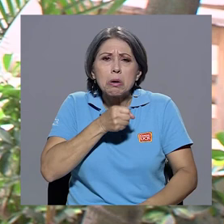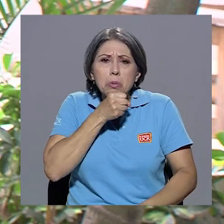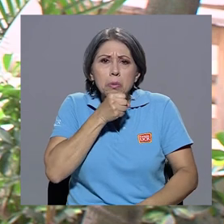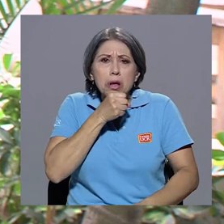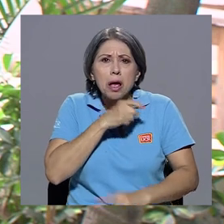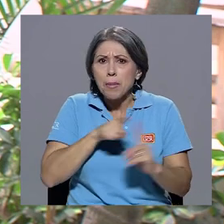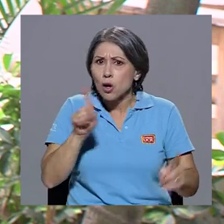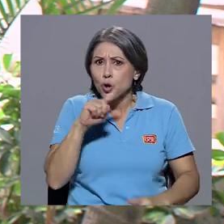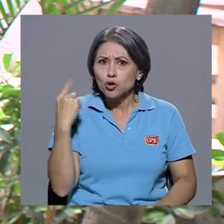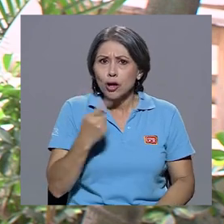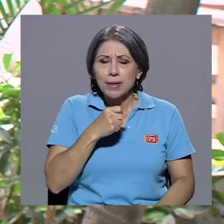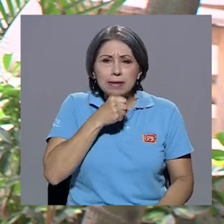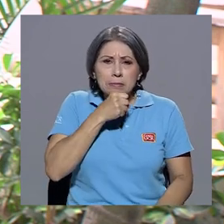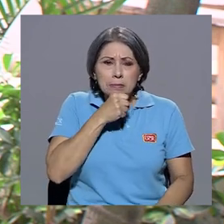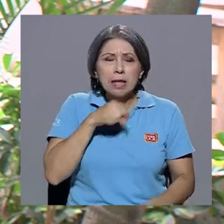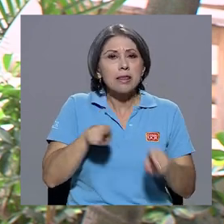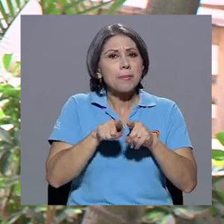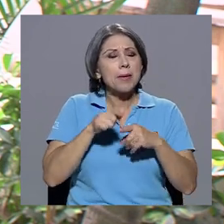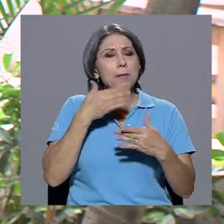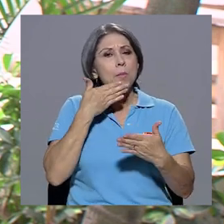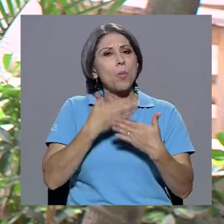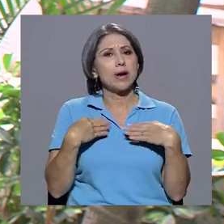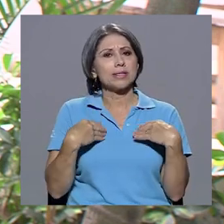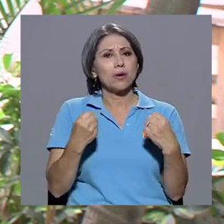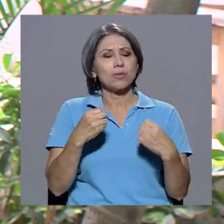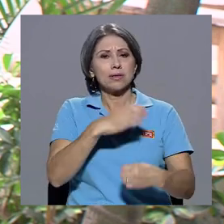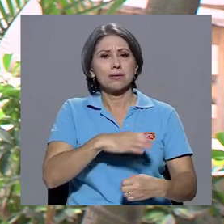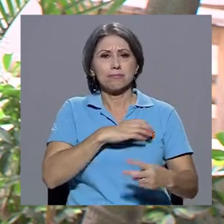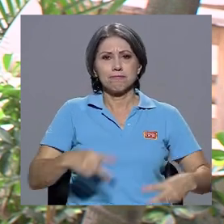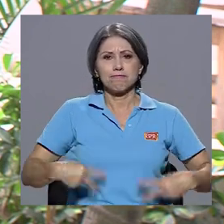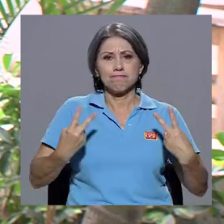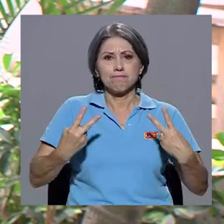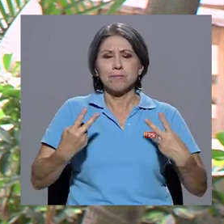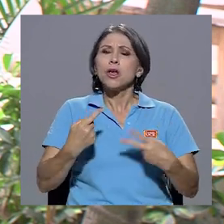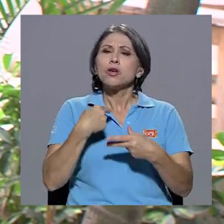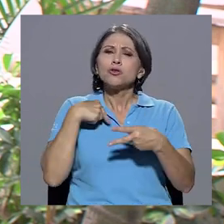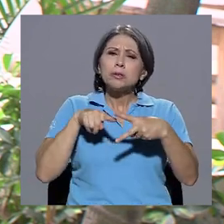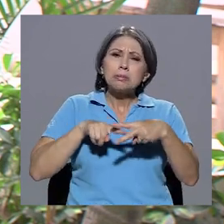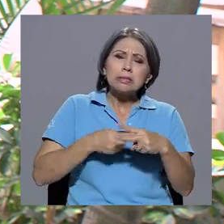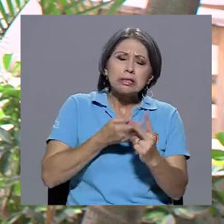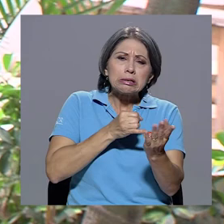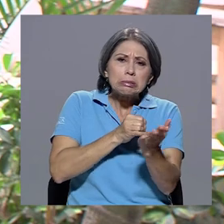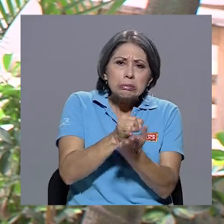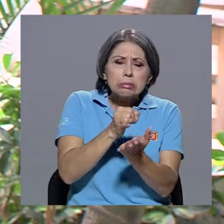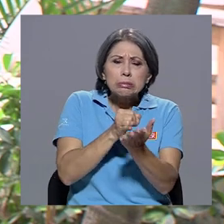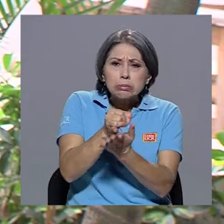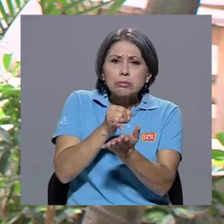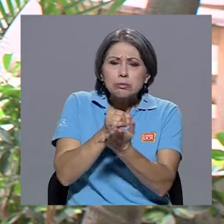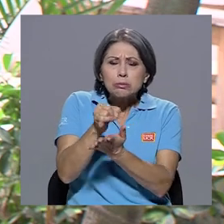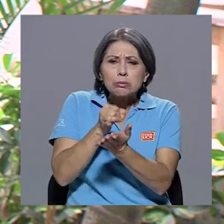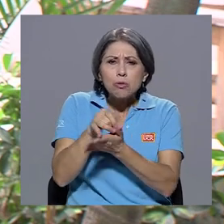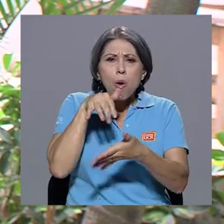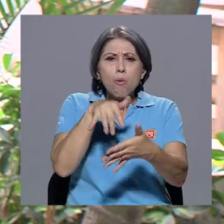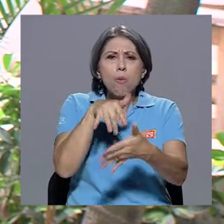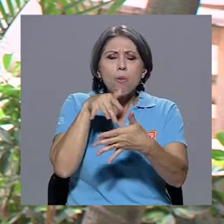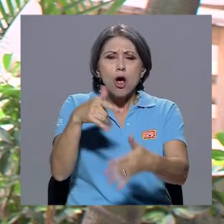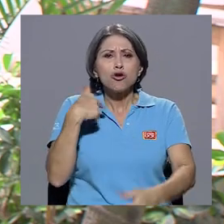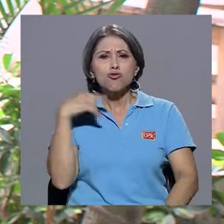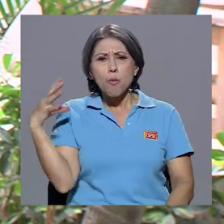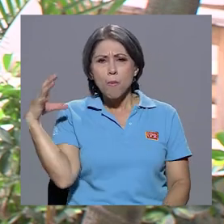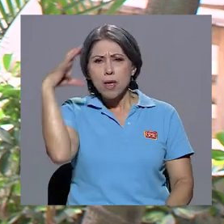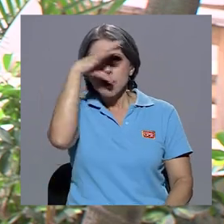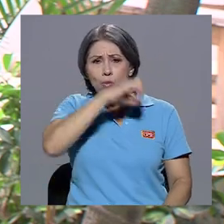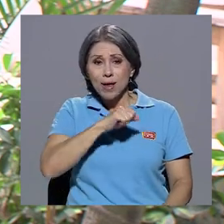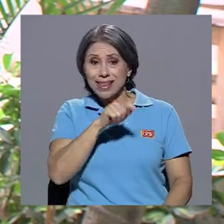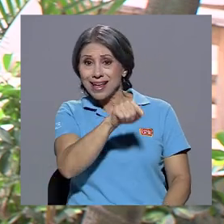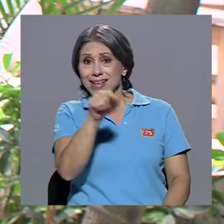sino que gozan de muy buena salud y calidad de vida. Y ahí empecé a hacer todo un estudio sobre eso y me di cuenta que gran parte de los principios que